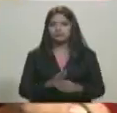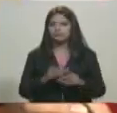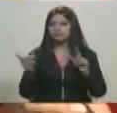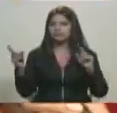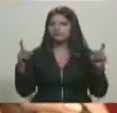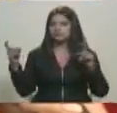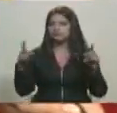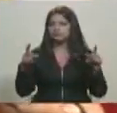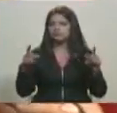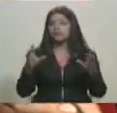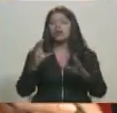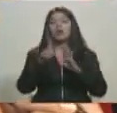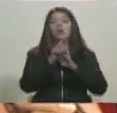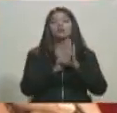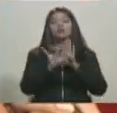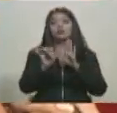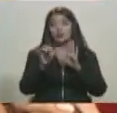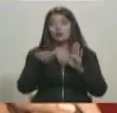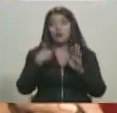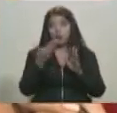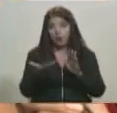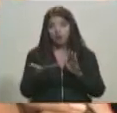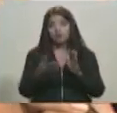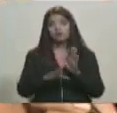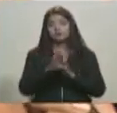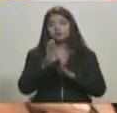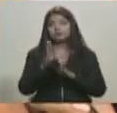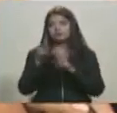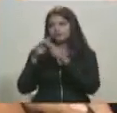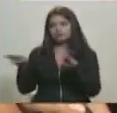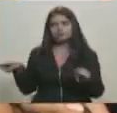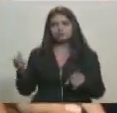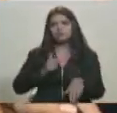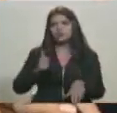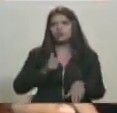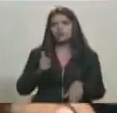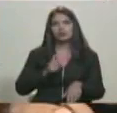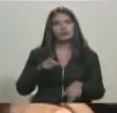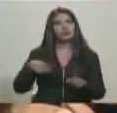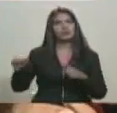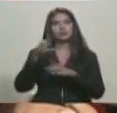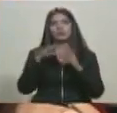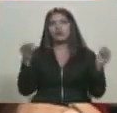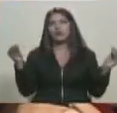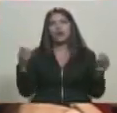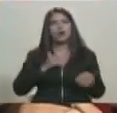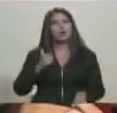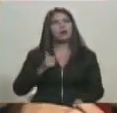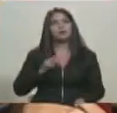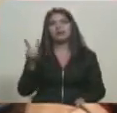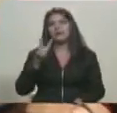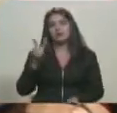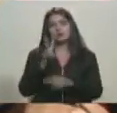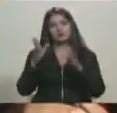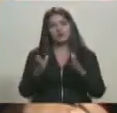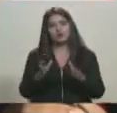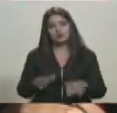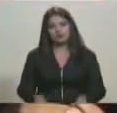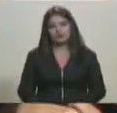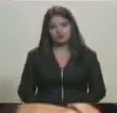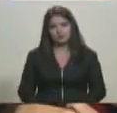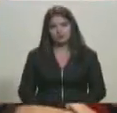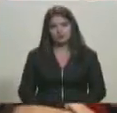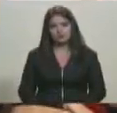Bueno, es que la Asamblea Nacional Constituyente puede levantarle la inmunidad parlamentaria a Raimundo y a todo el mundo, a cualquier venezolano